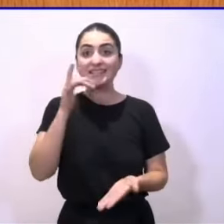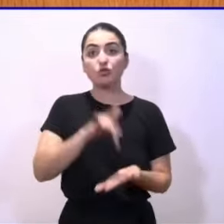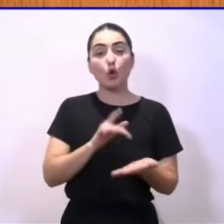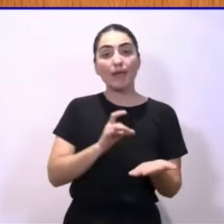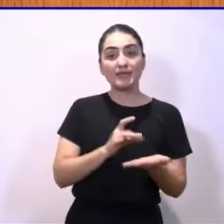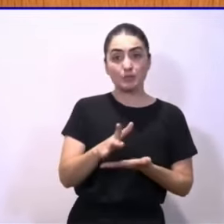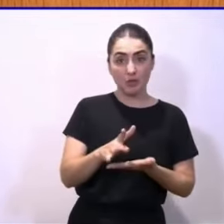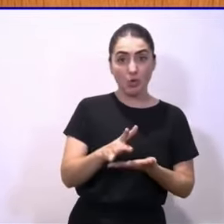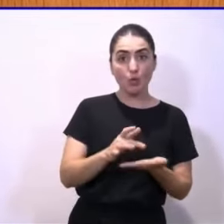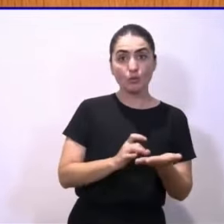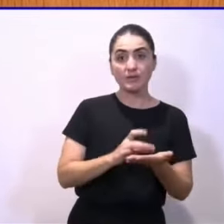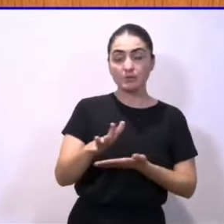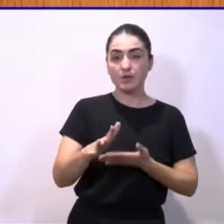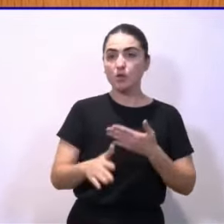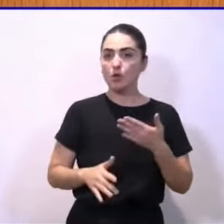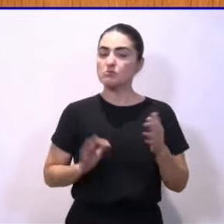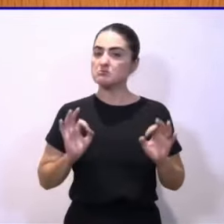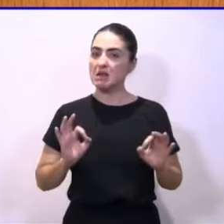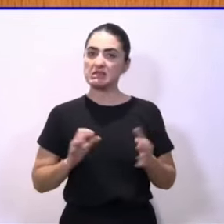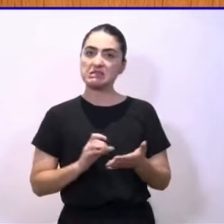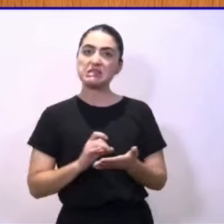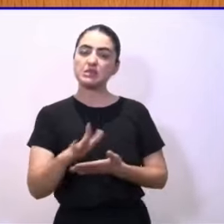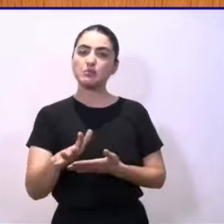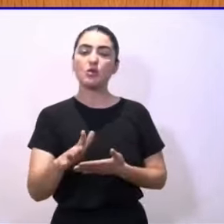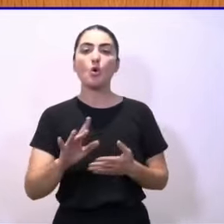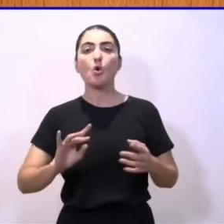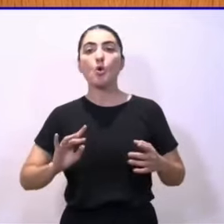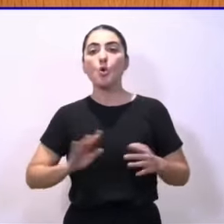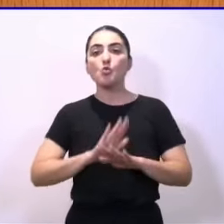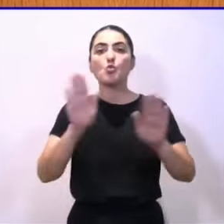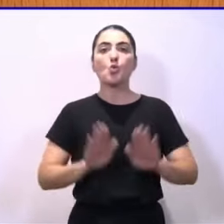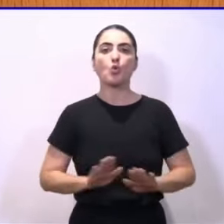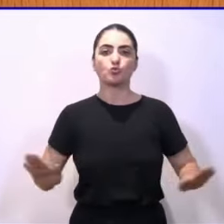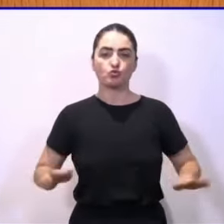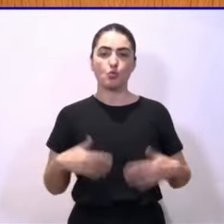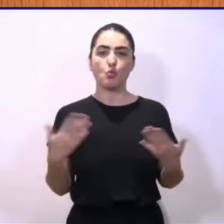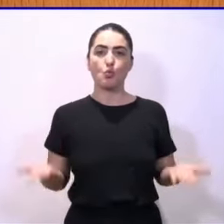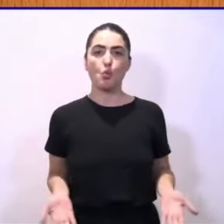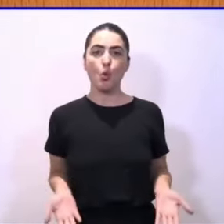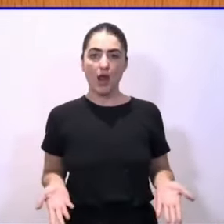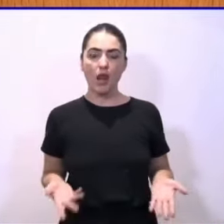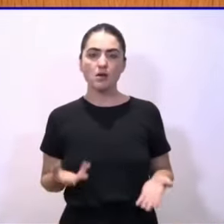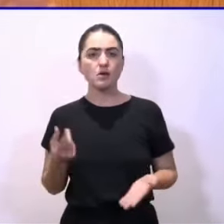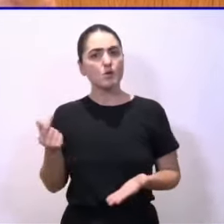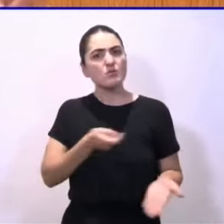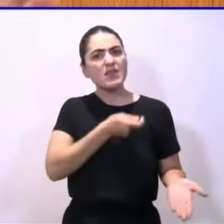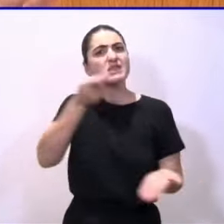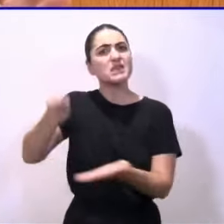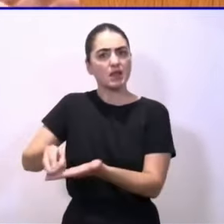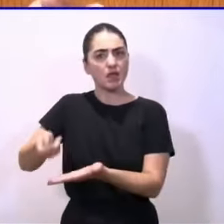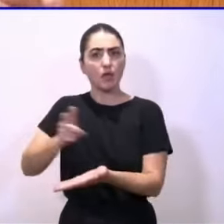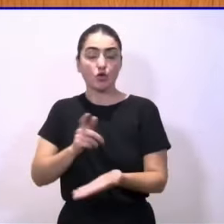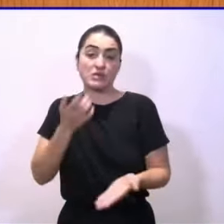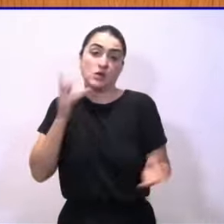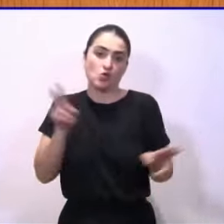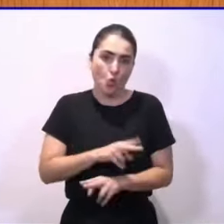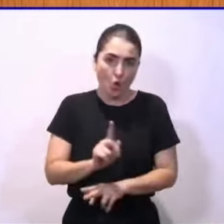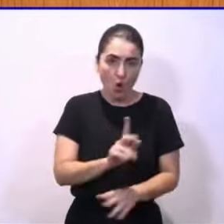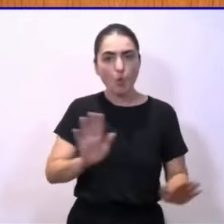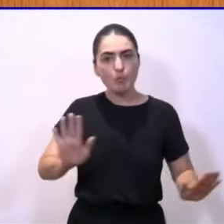caso de que proceda el despido, una conclusión, que es la indemnización, salvo que sea nulo, claro,